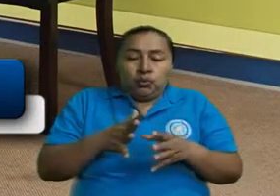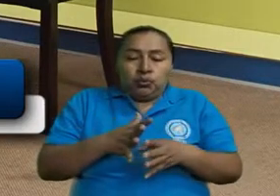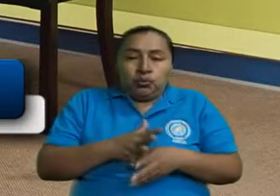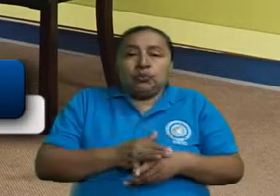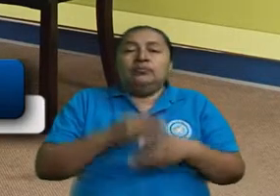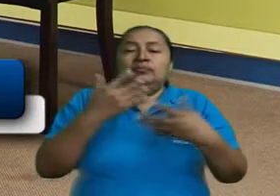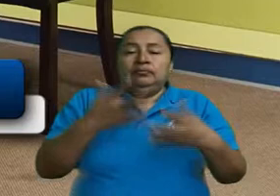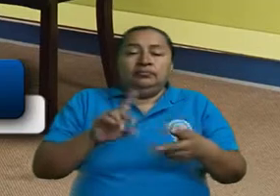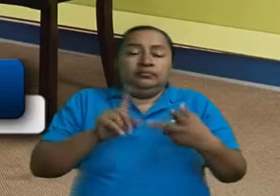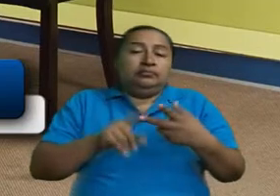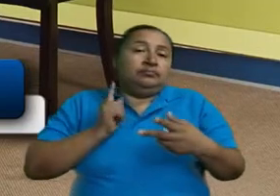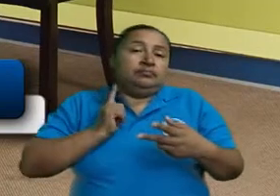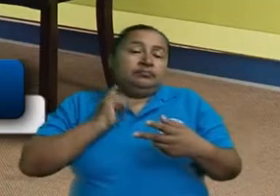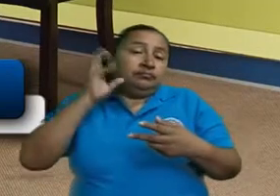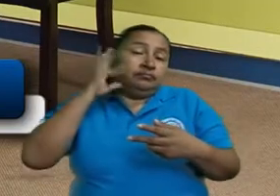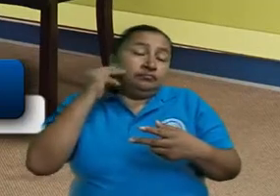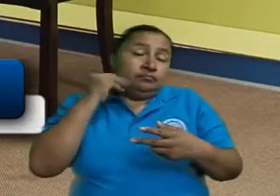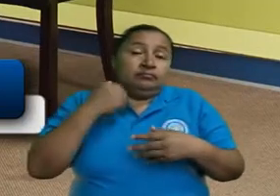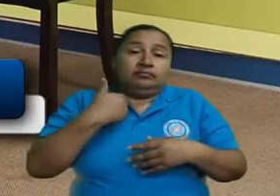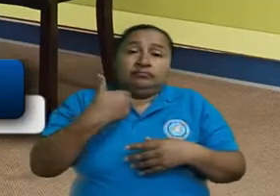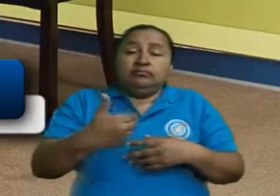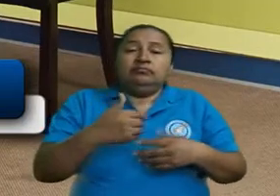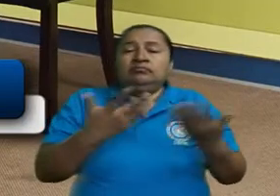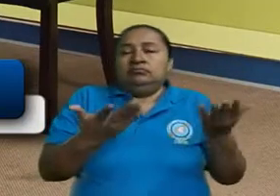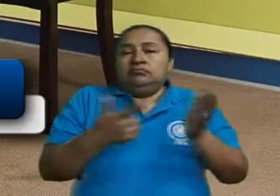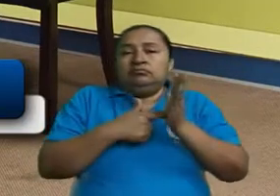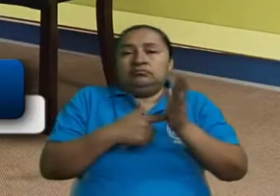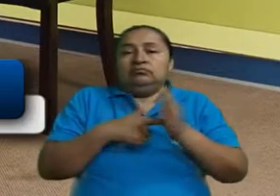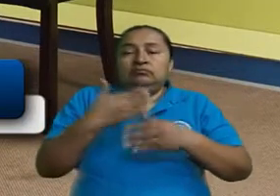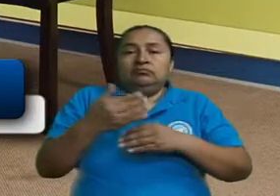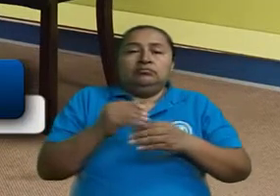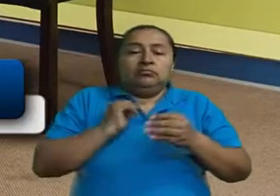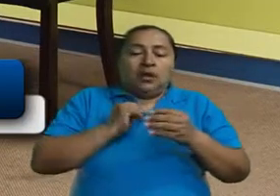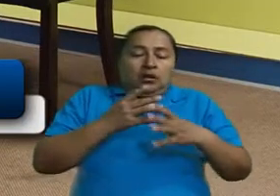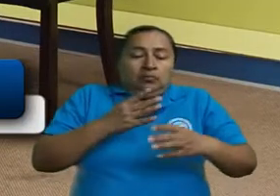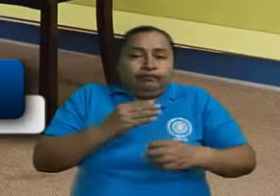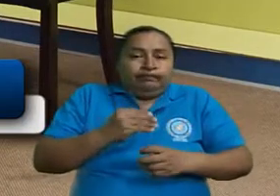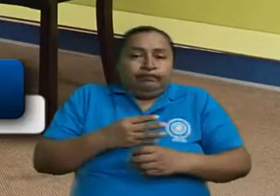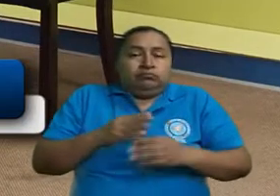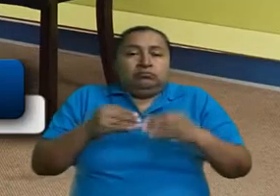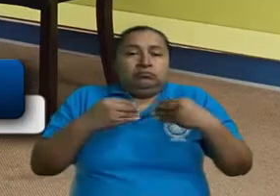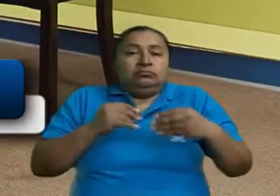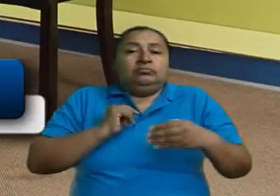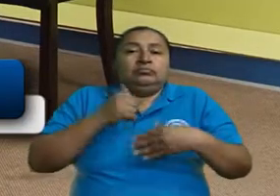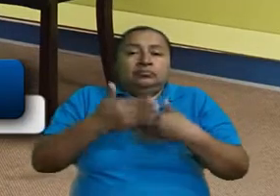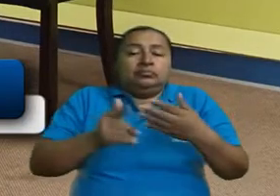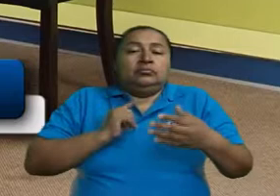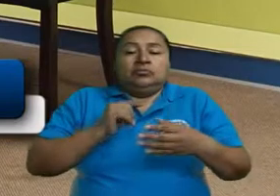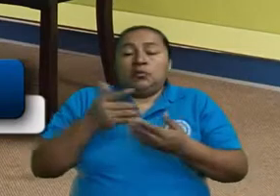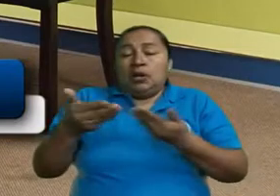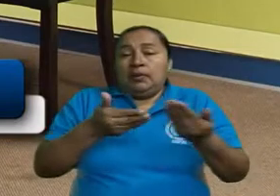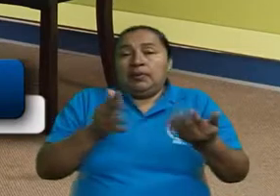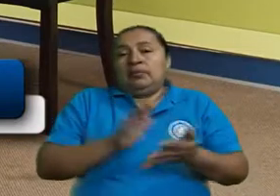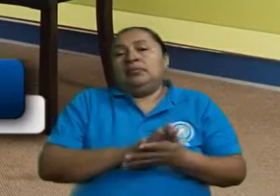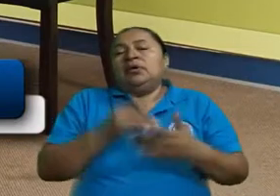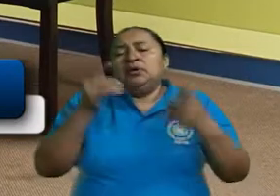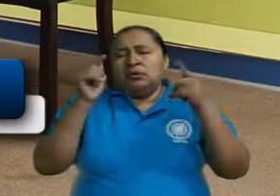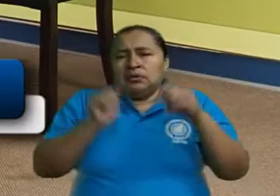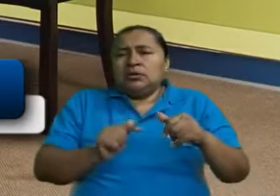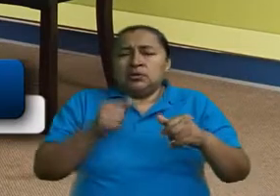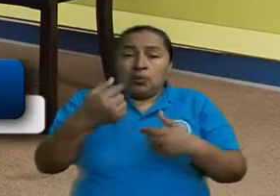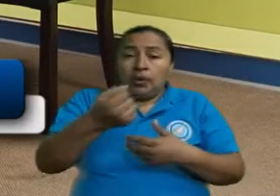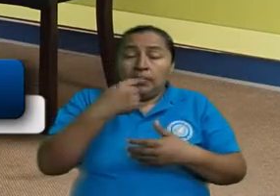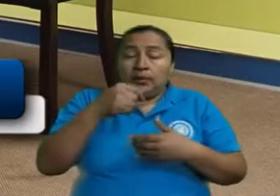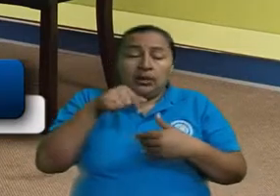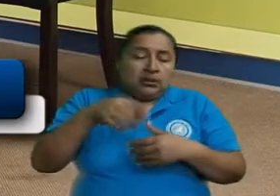tiene un efecto con respecto en el músculo del estomaguito del bebé. Entonces, ese es un